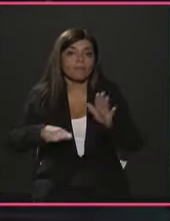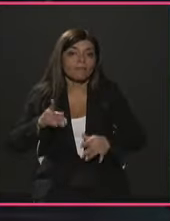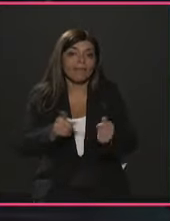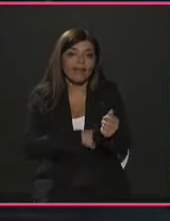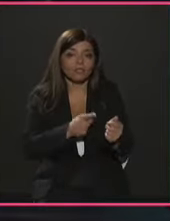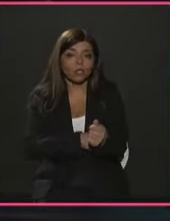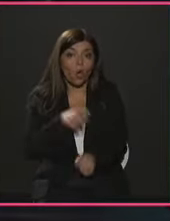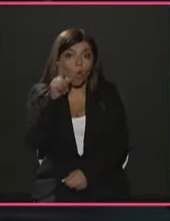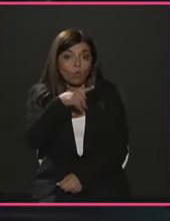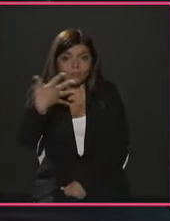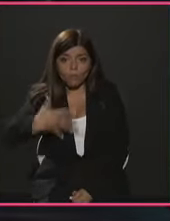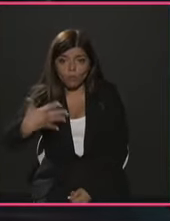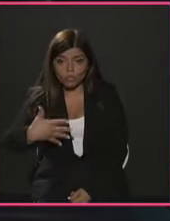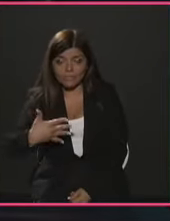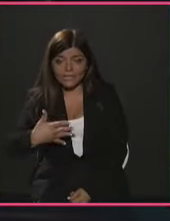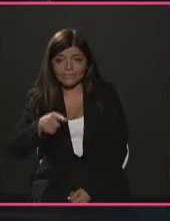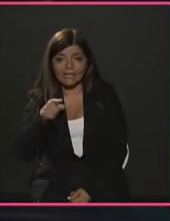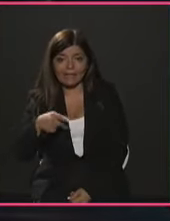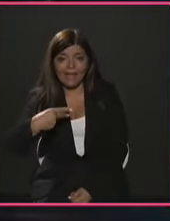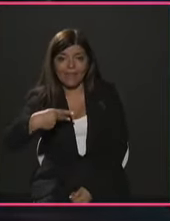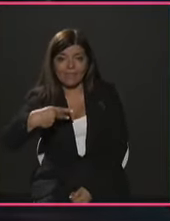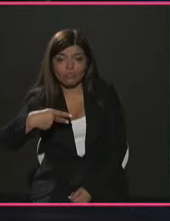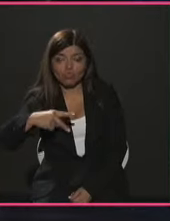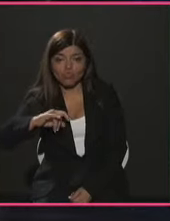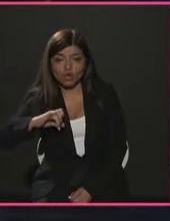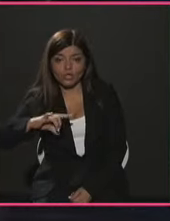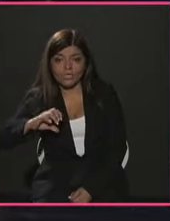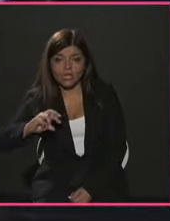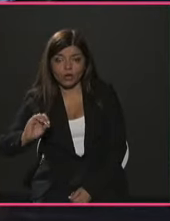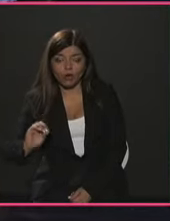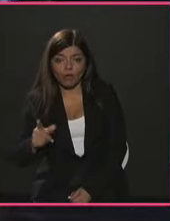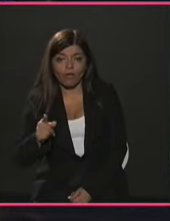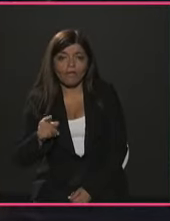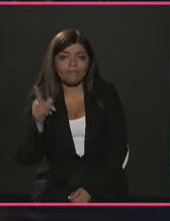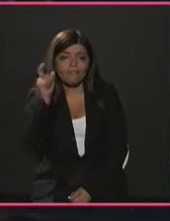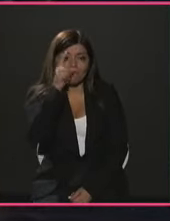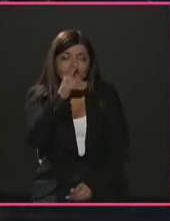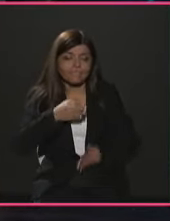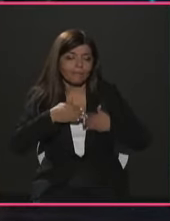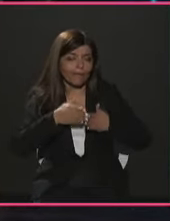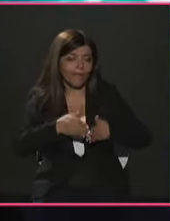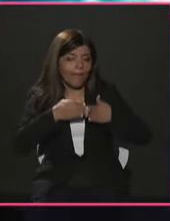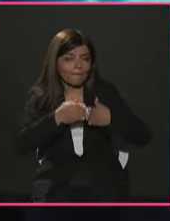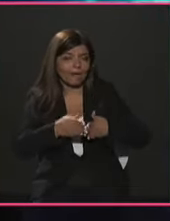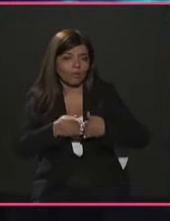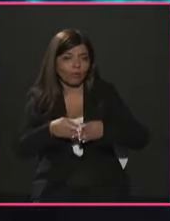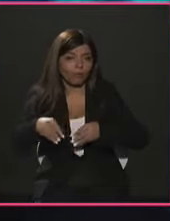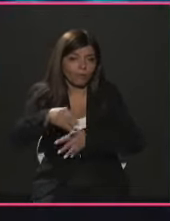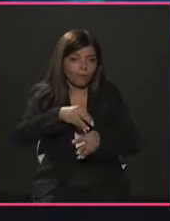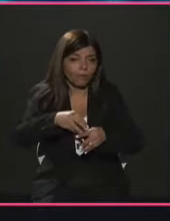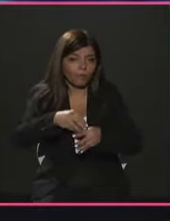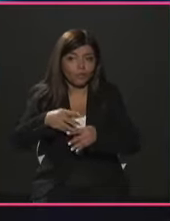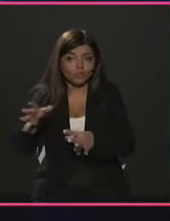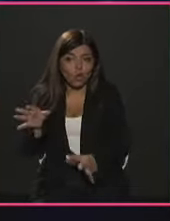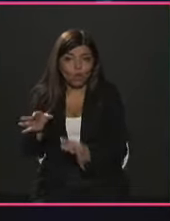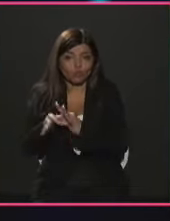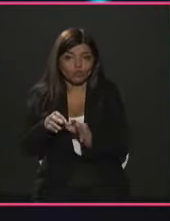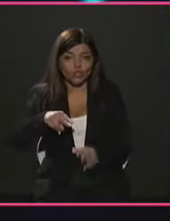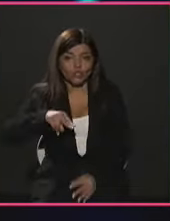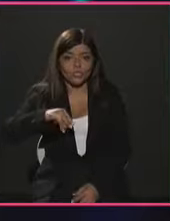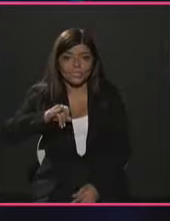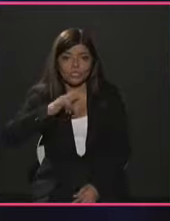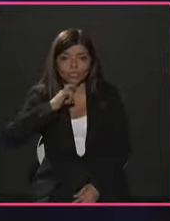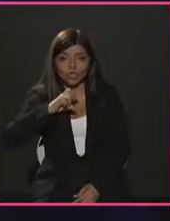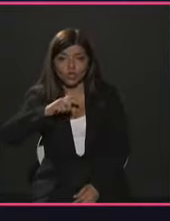la última cosa que es importante es que el hidrógeno es difícil de mover per sé en barco Pero si yo junto el hidrógeno con nitrógeno y produzco